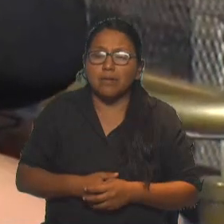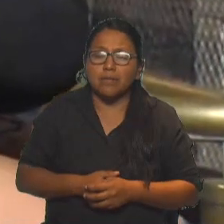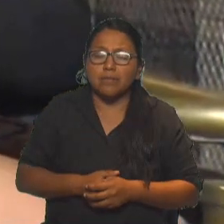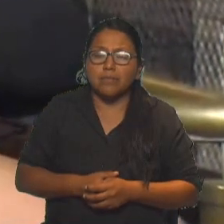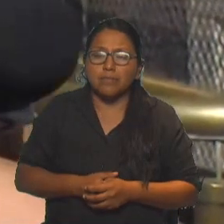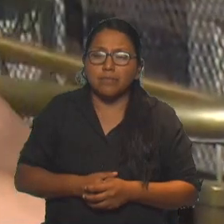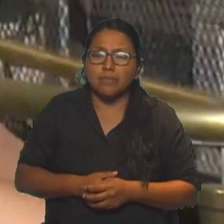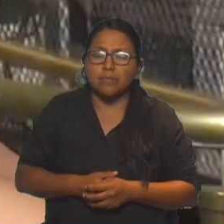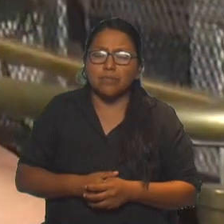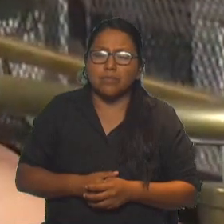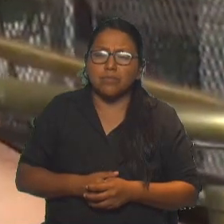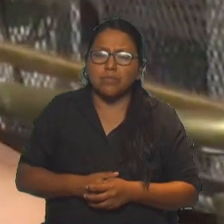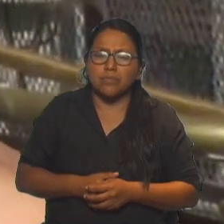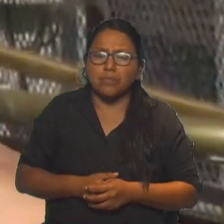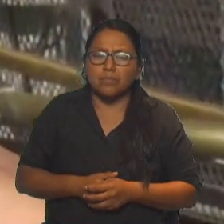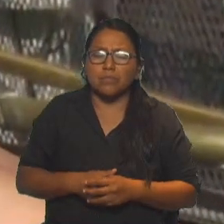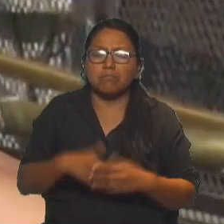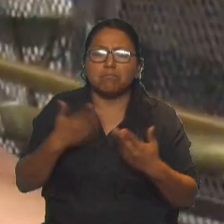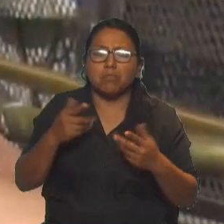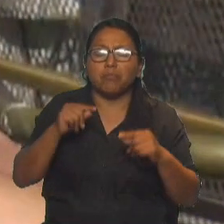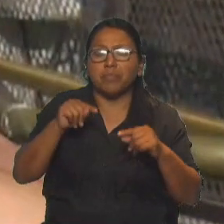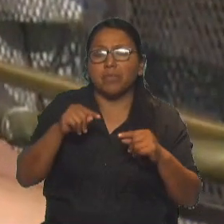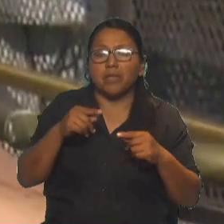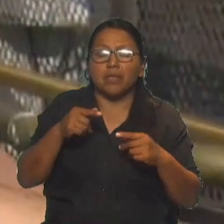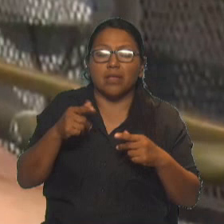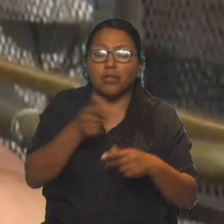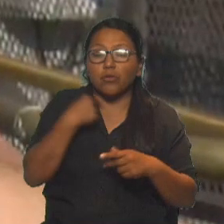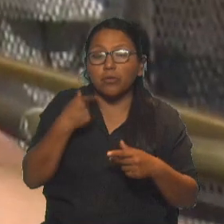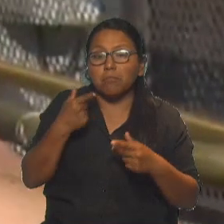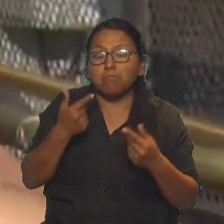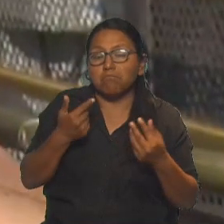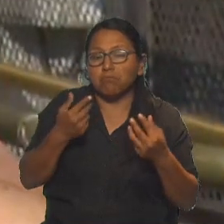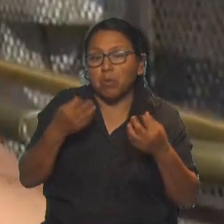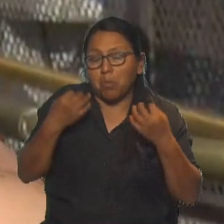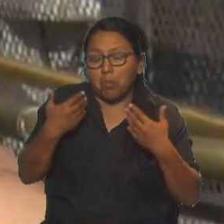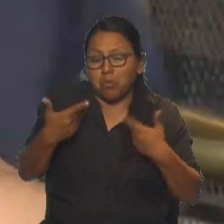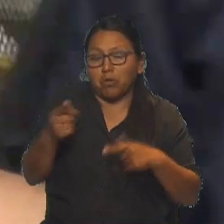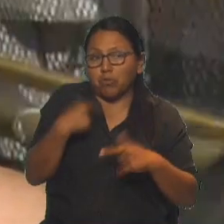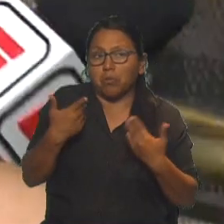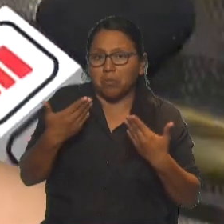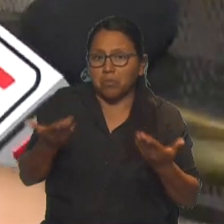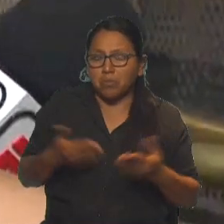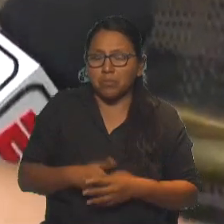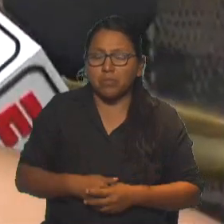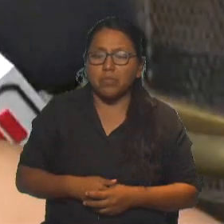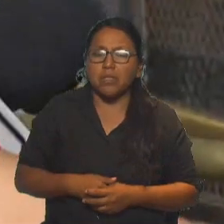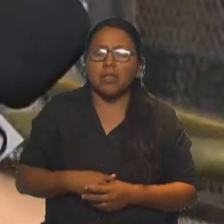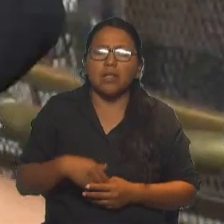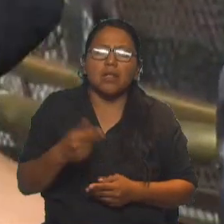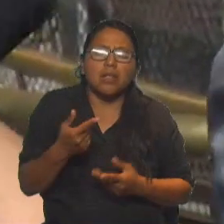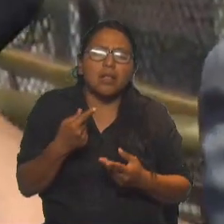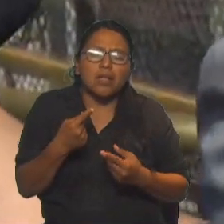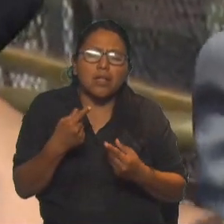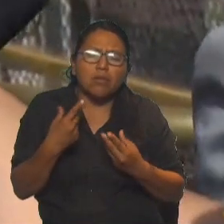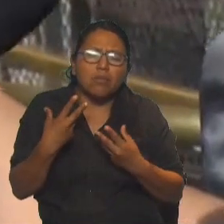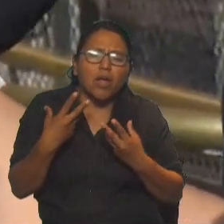para el Mundial Sub-20? Bueno, justamente porque creemos que estamos en las condiciones de poder hacerlo. Víctor, ¿cuánto ayudará esto para